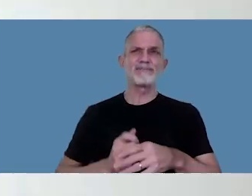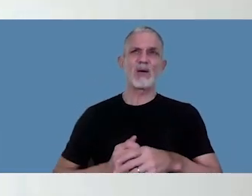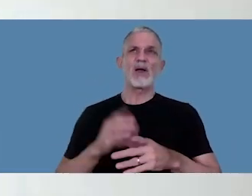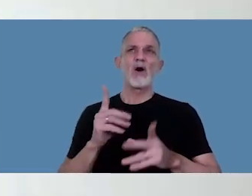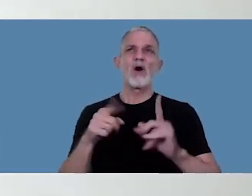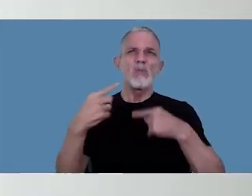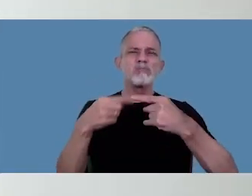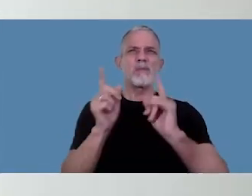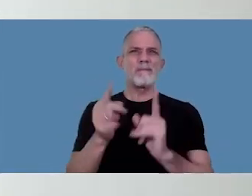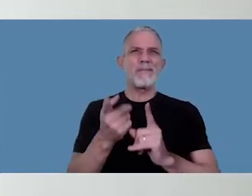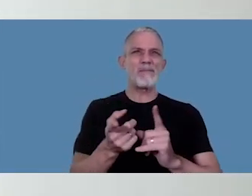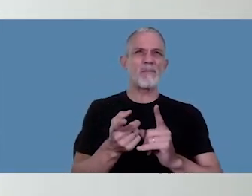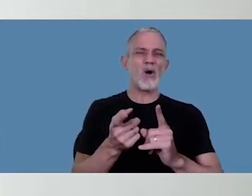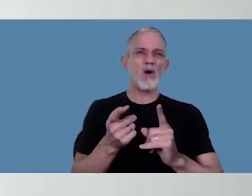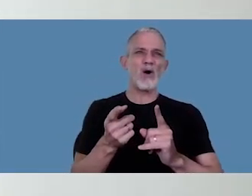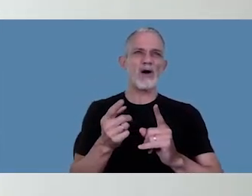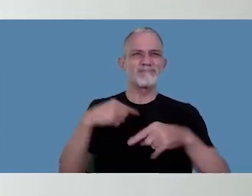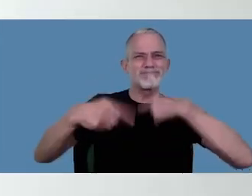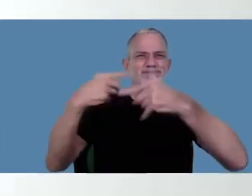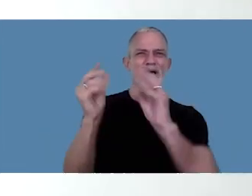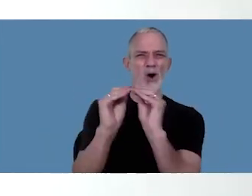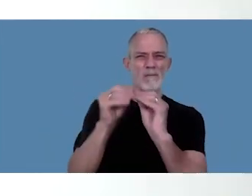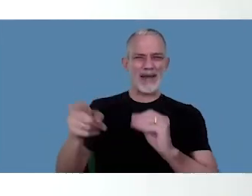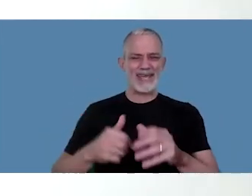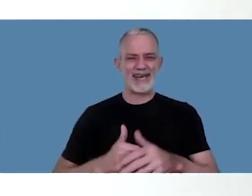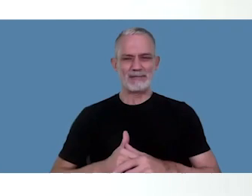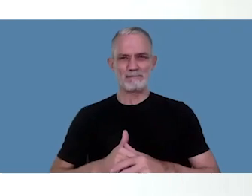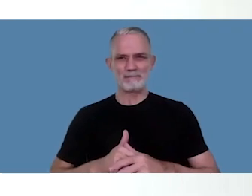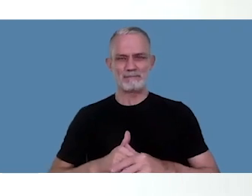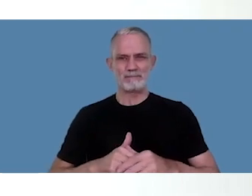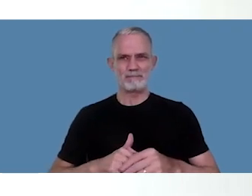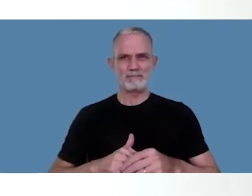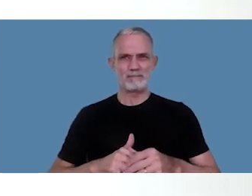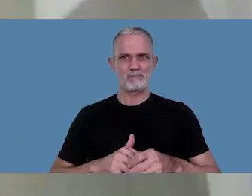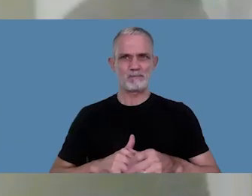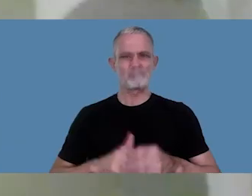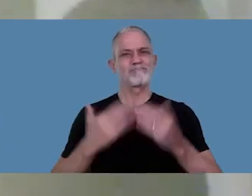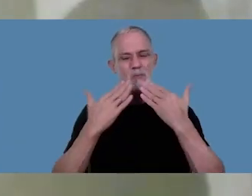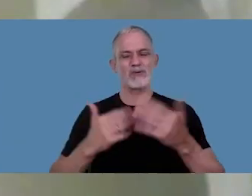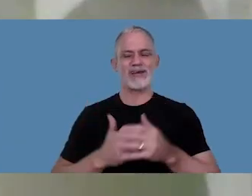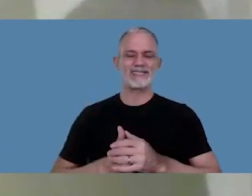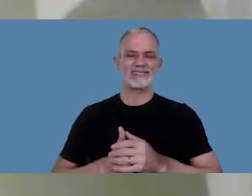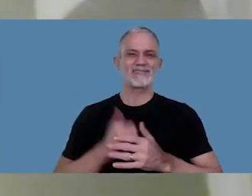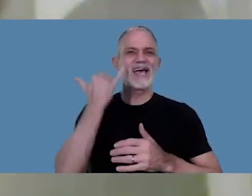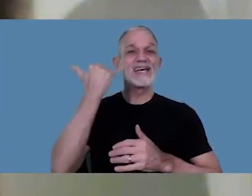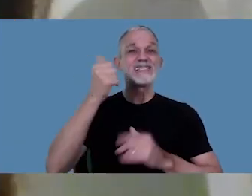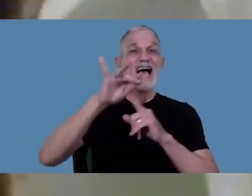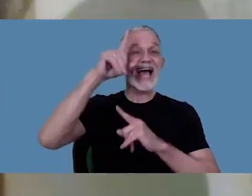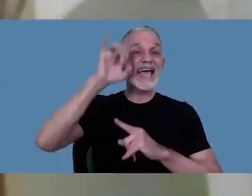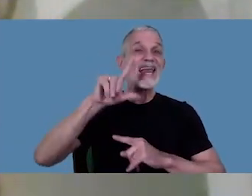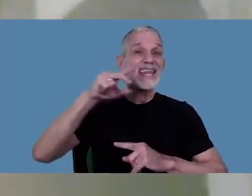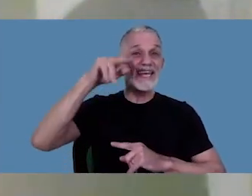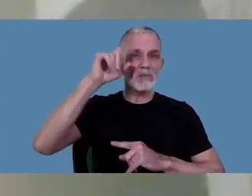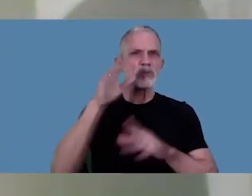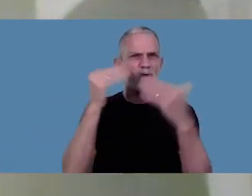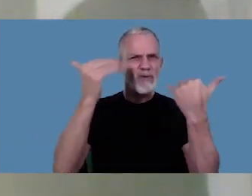siguiendo de la mano de lo que venía hablando nuestra compañera. Gracias. Muchas gracias, Jacqueline, y te felicito por tu trabajo,